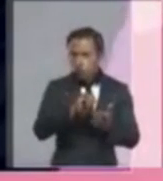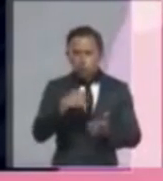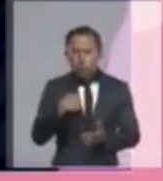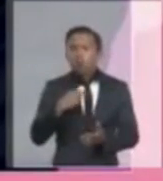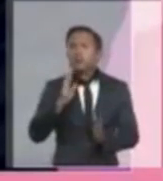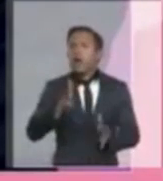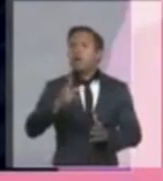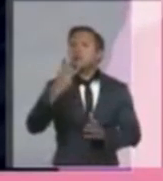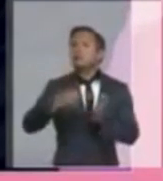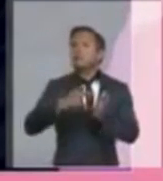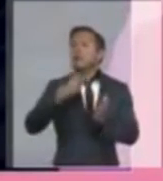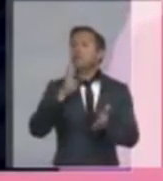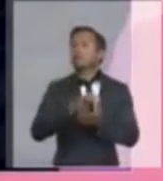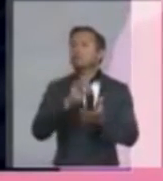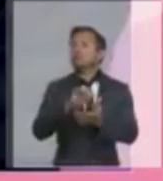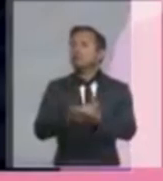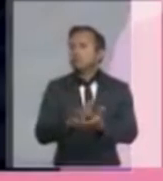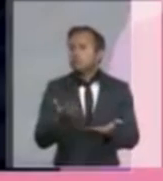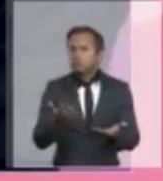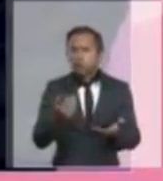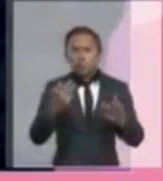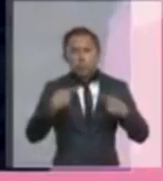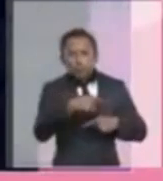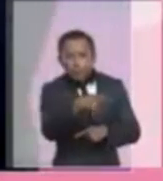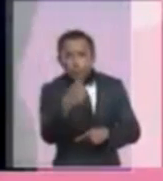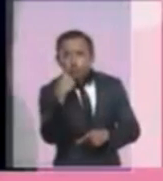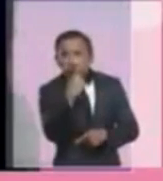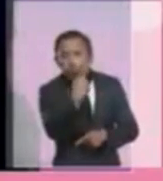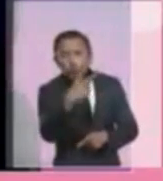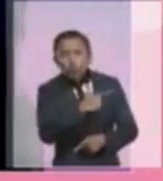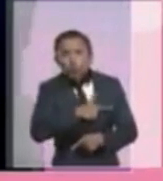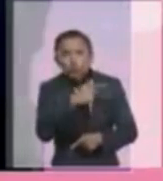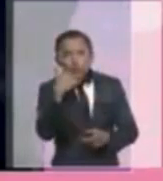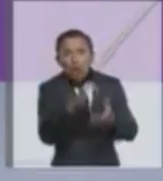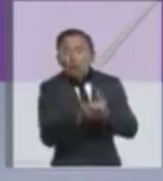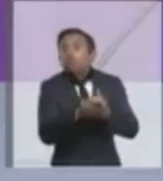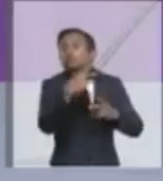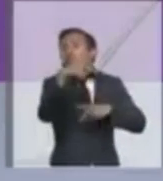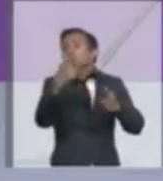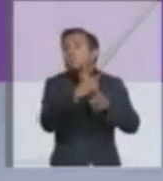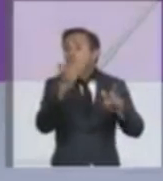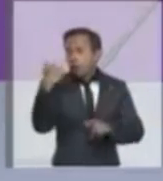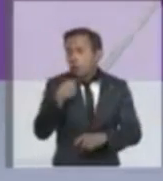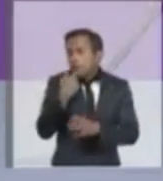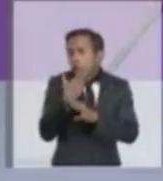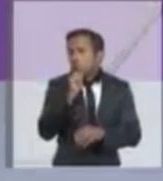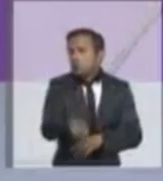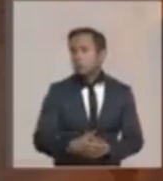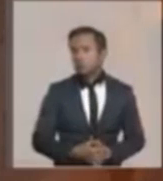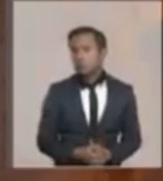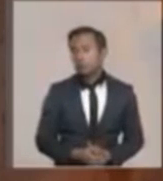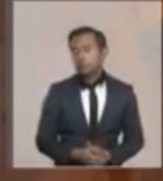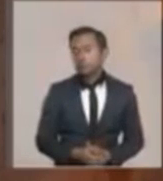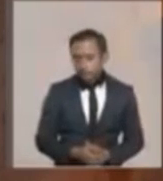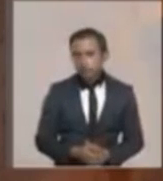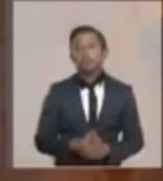quien se casa con quien quiere, así lo dije, punto. Le agradezco. Margarita Zavala. Bueno,